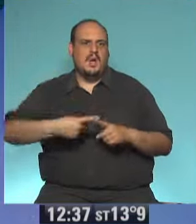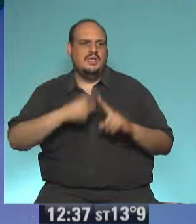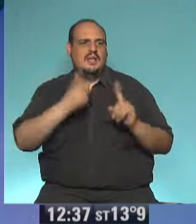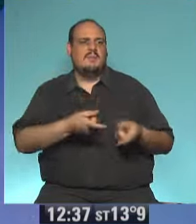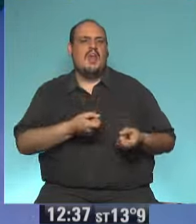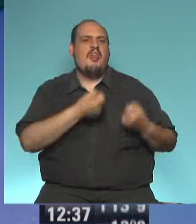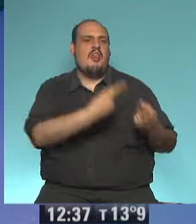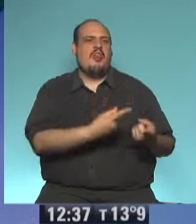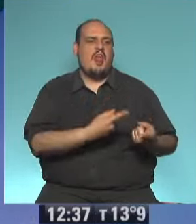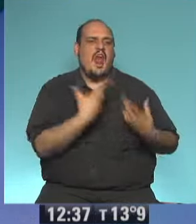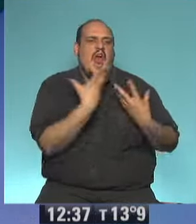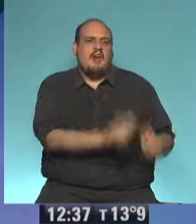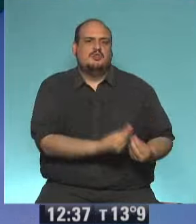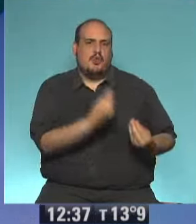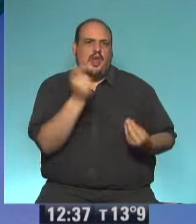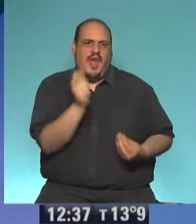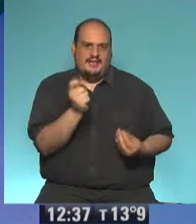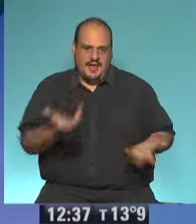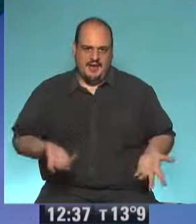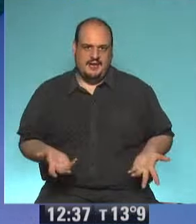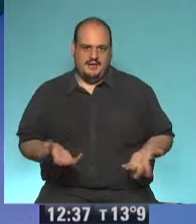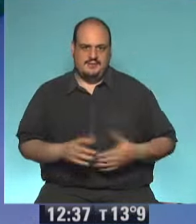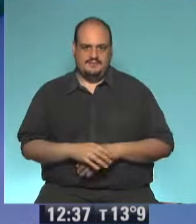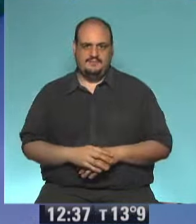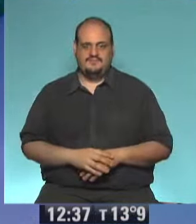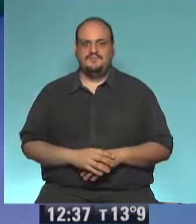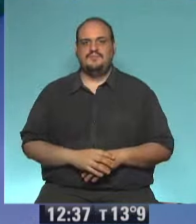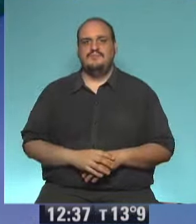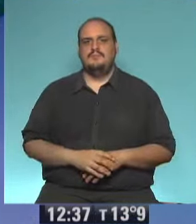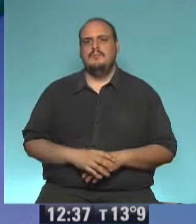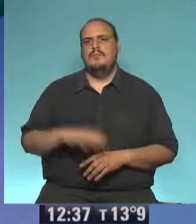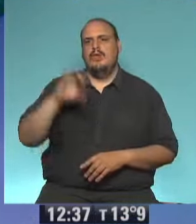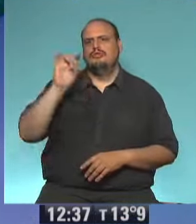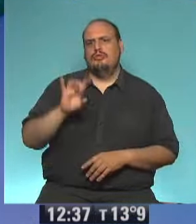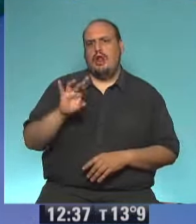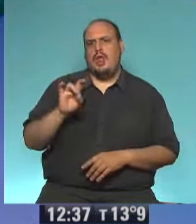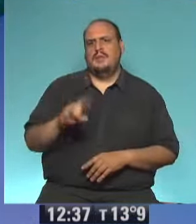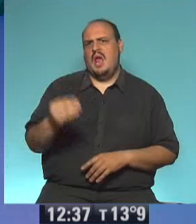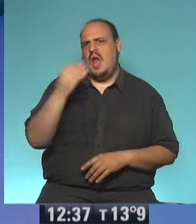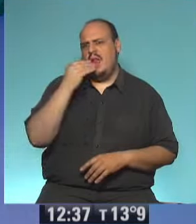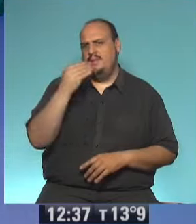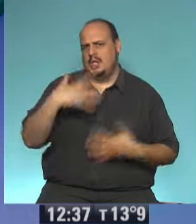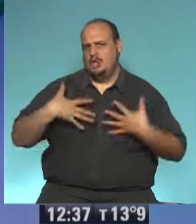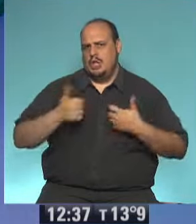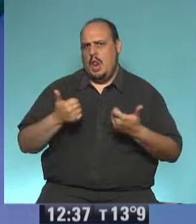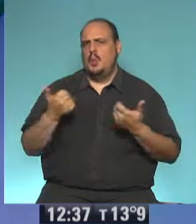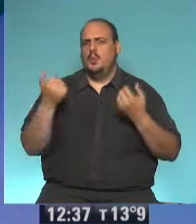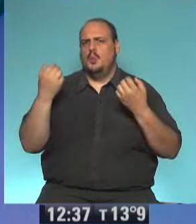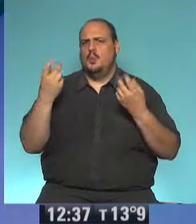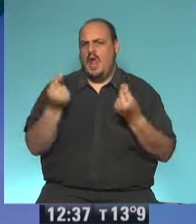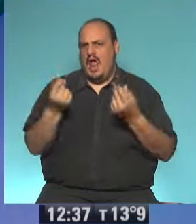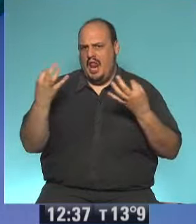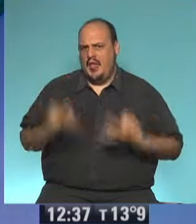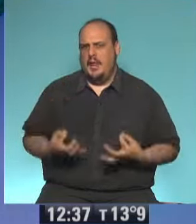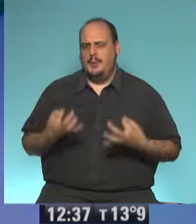fortalece cuando elige comprar lo que elige comprar. No solamente para tener alimentos sanos, de calidad y